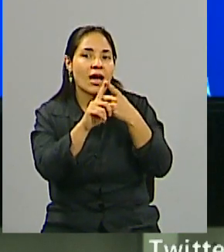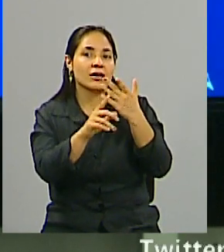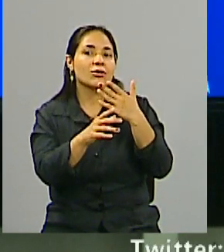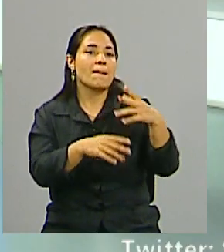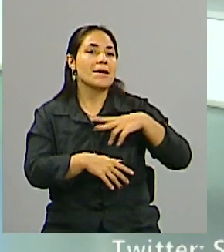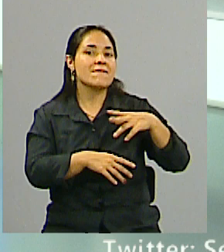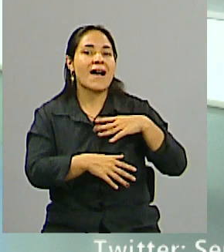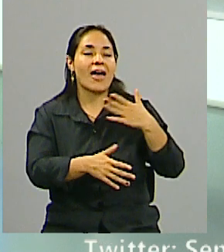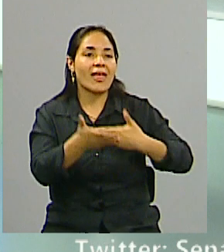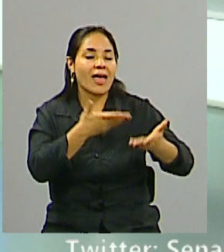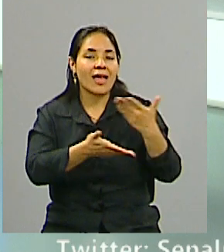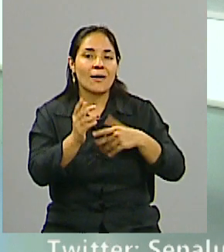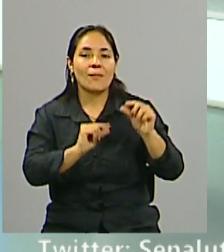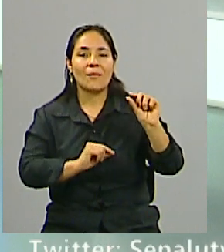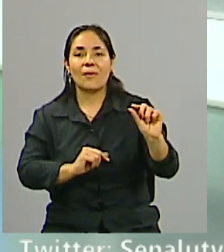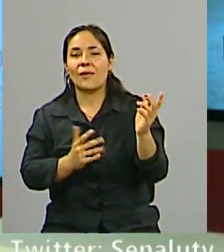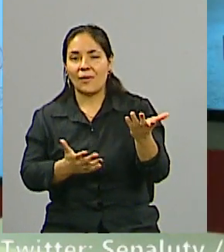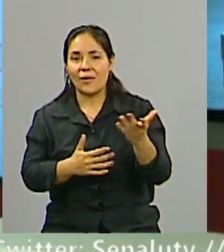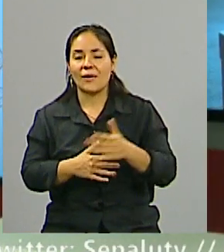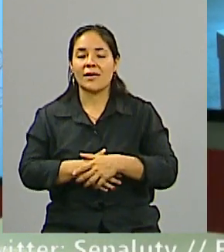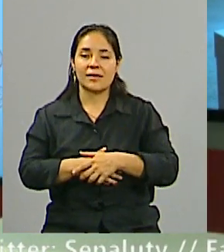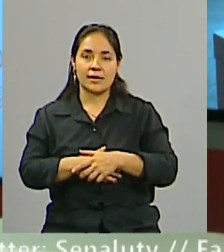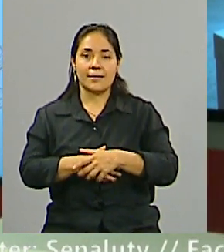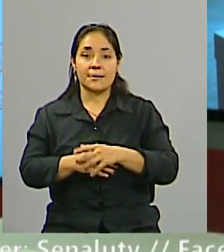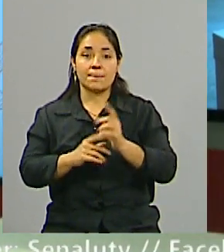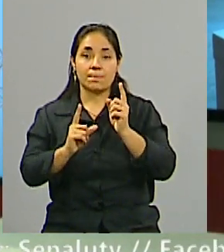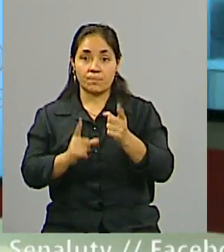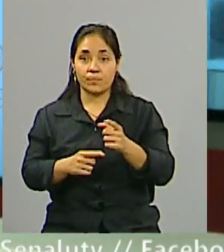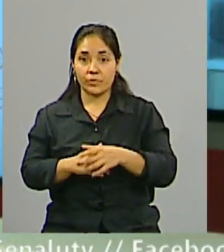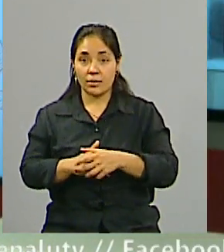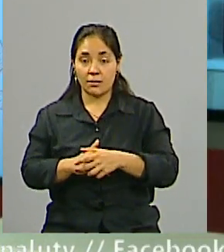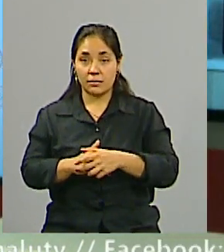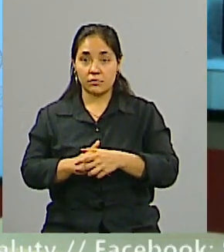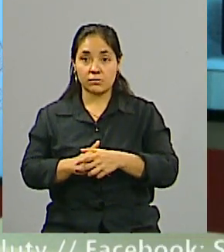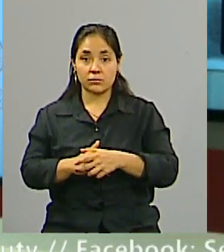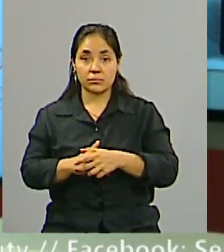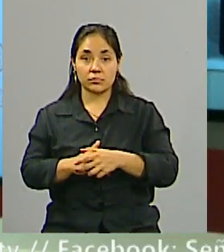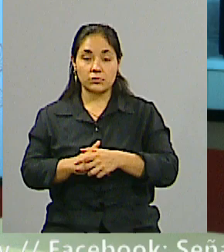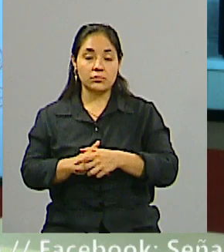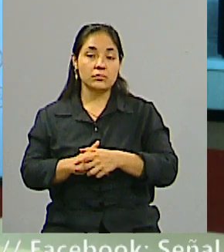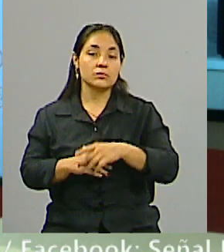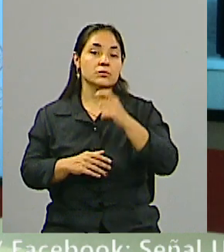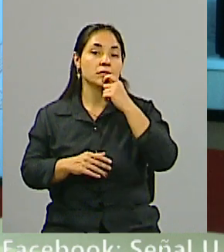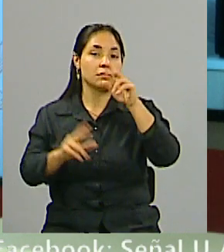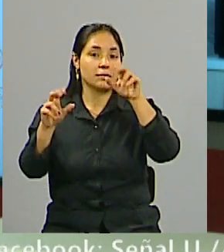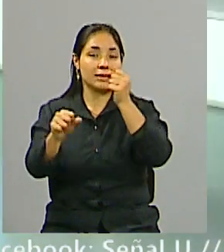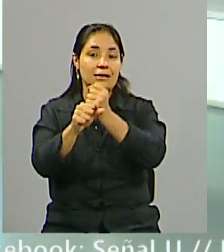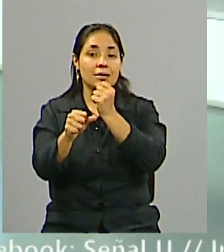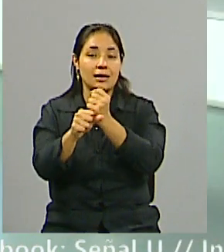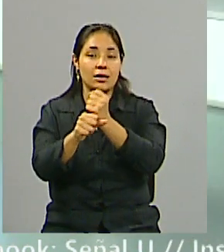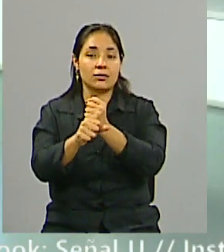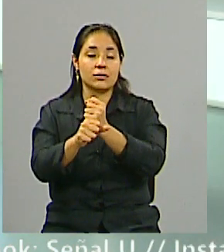privada. Ahí me das pie para decir algo que hoy día hablábamos en el entorno de uno de los trabajos, en esto